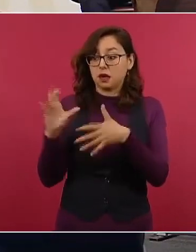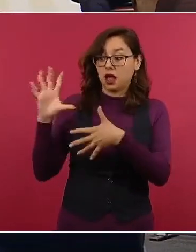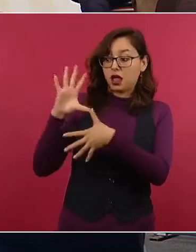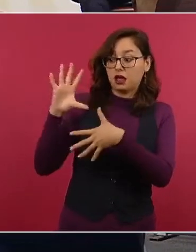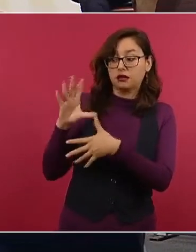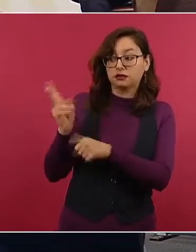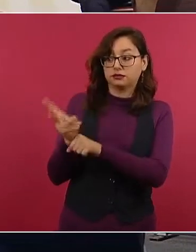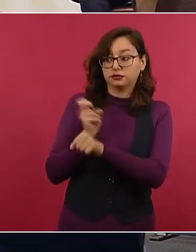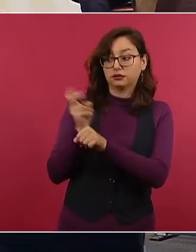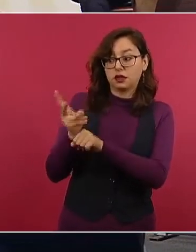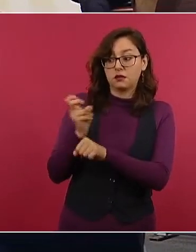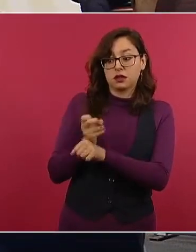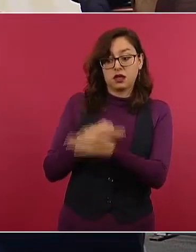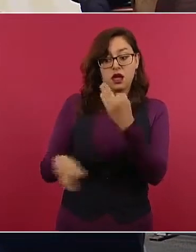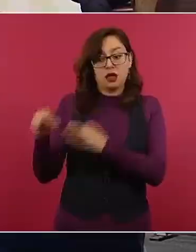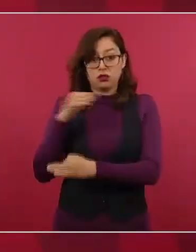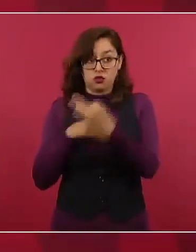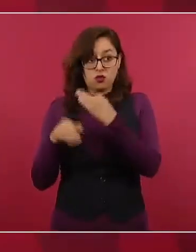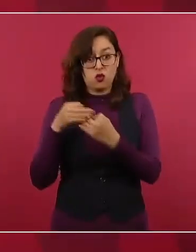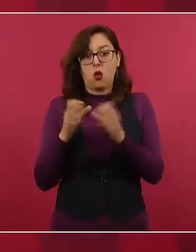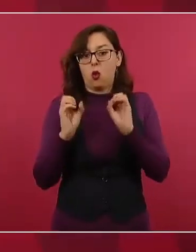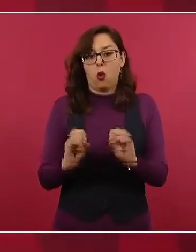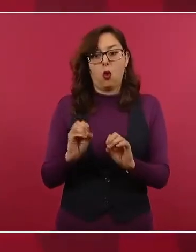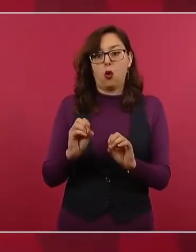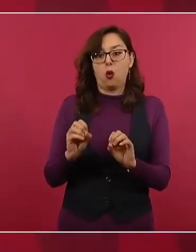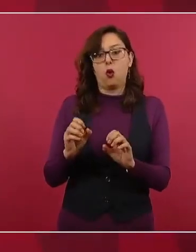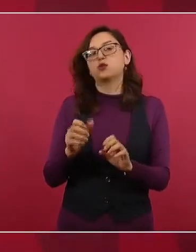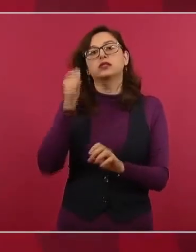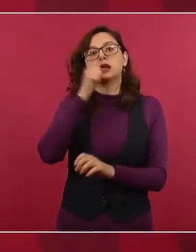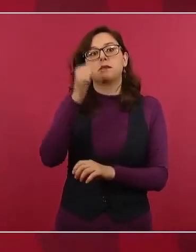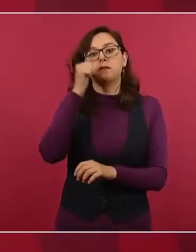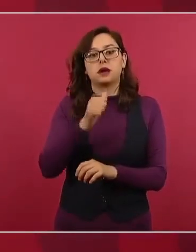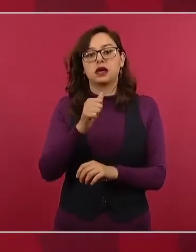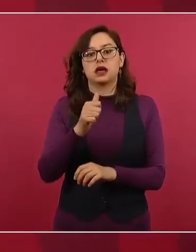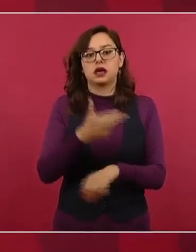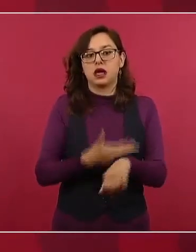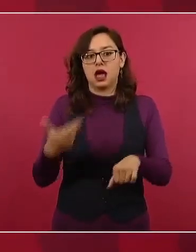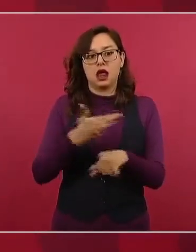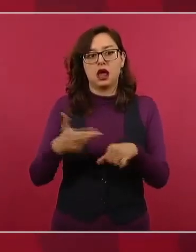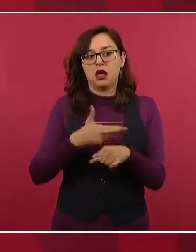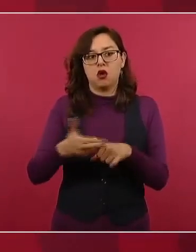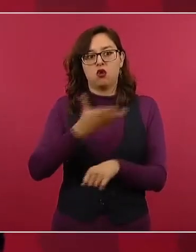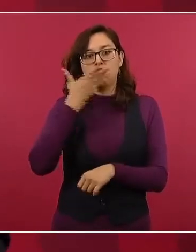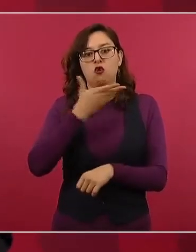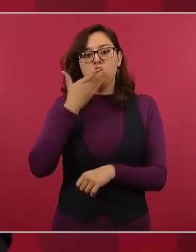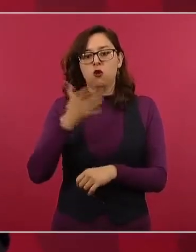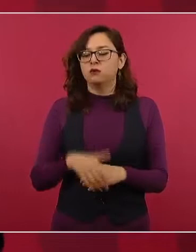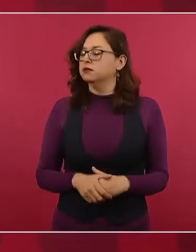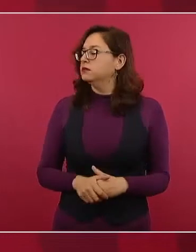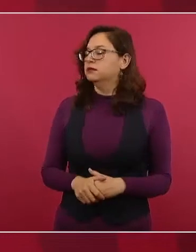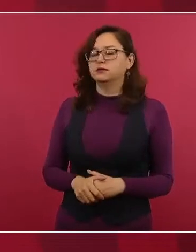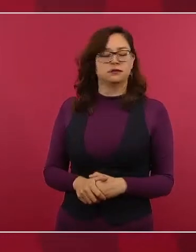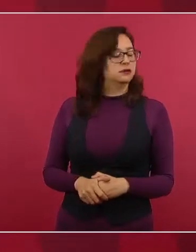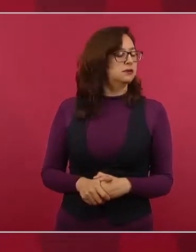es especial para ver este tema? No, ese es para este propósito. Viene un senador que es el